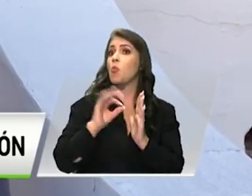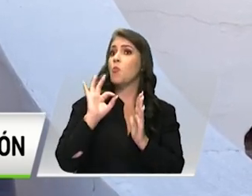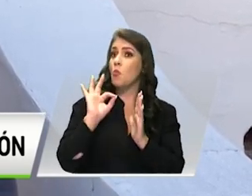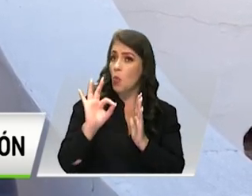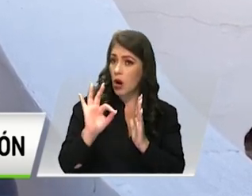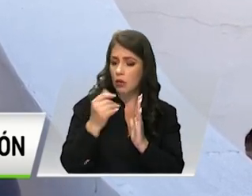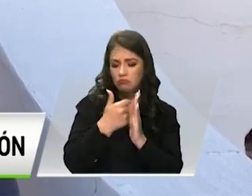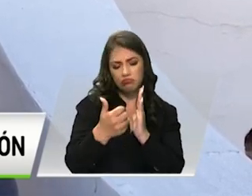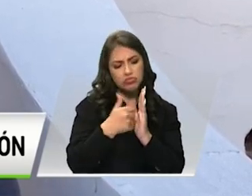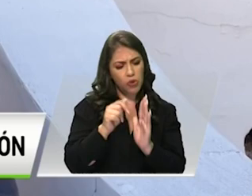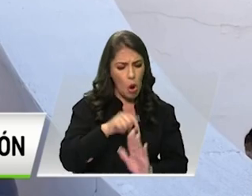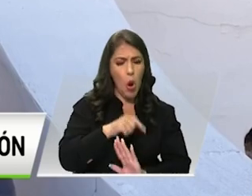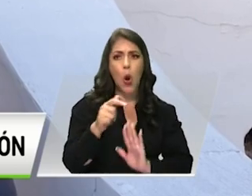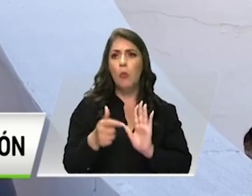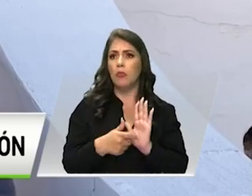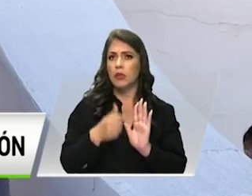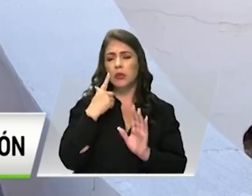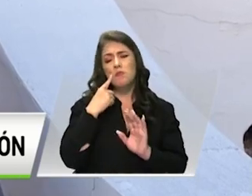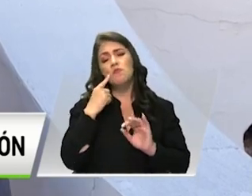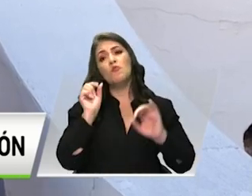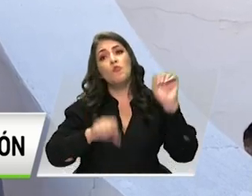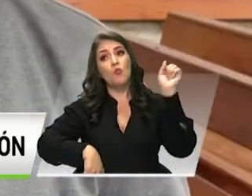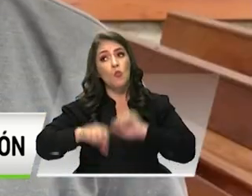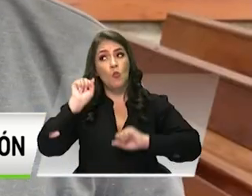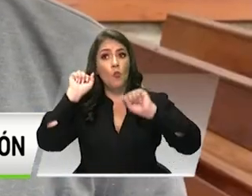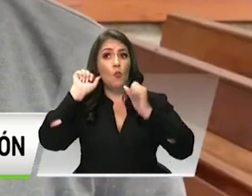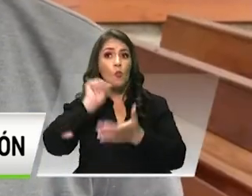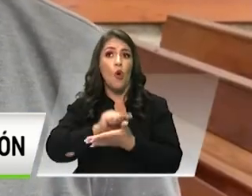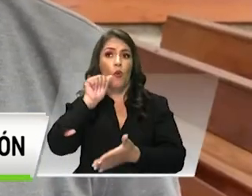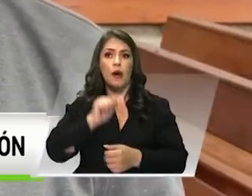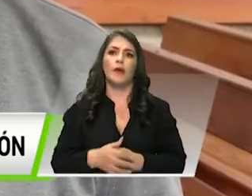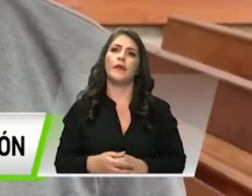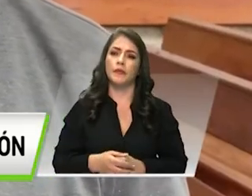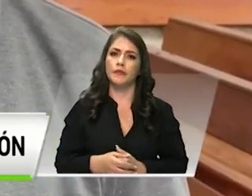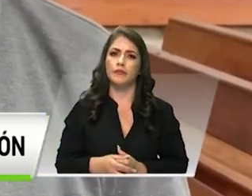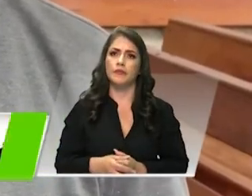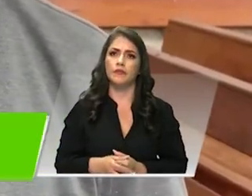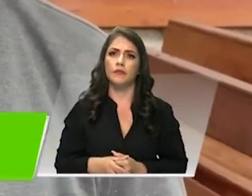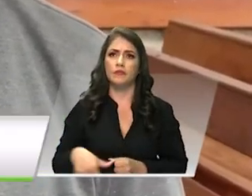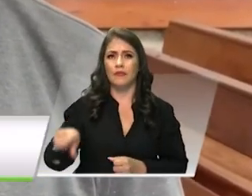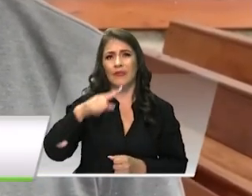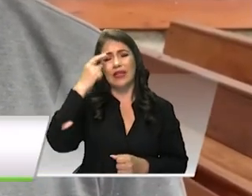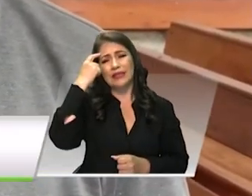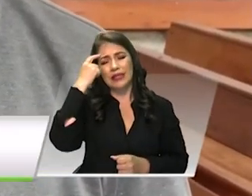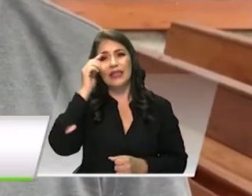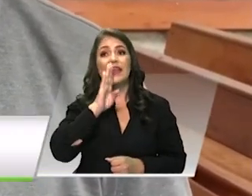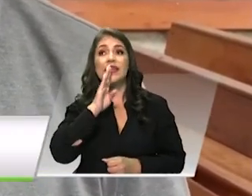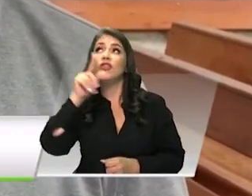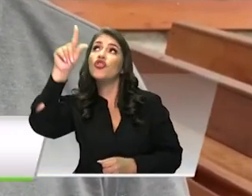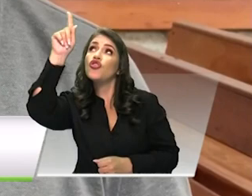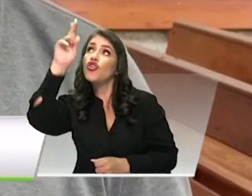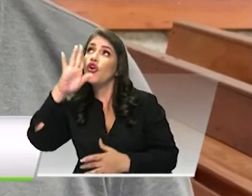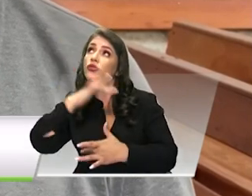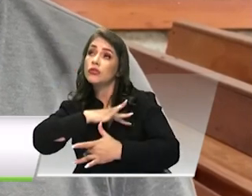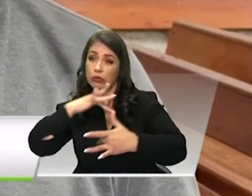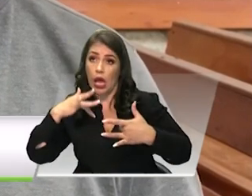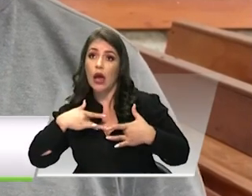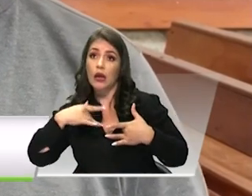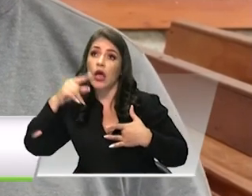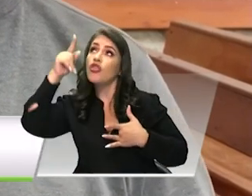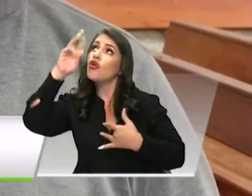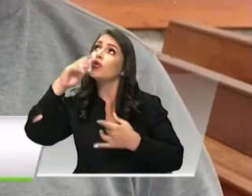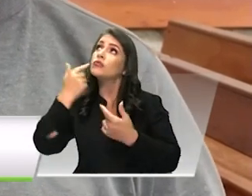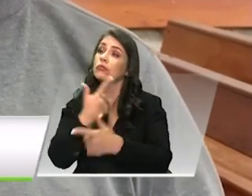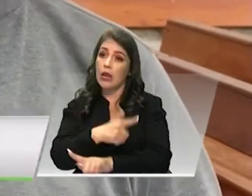completa y muy posible de aprobación. Sabemos que el que sana, el que libera, es Dios. Pero por intercesión del